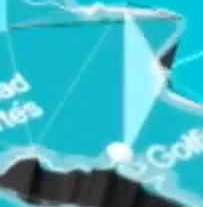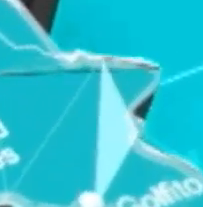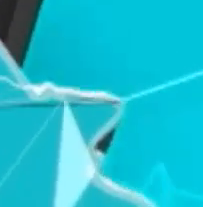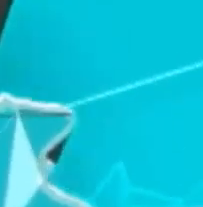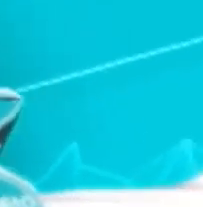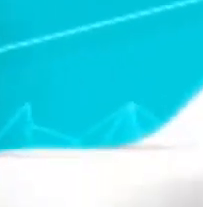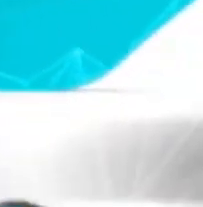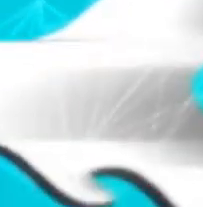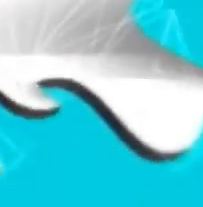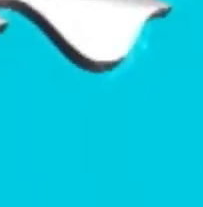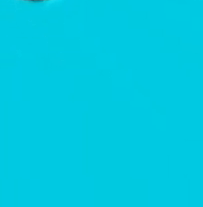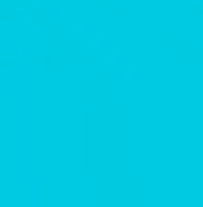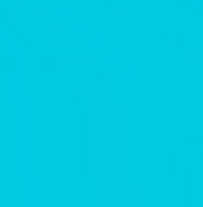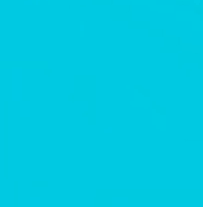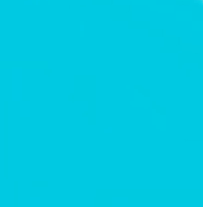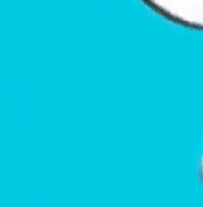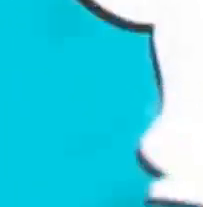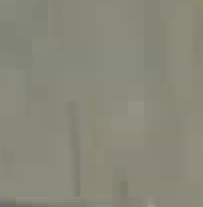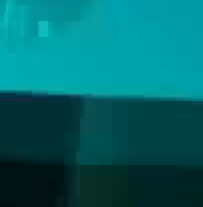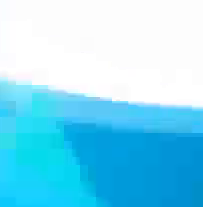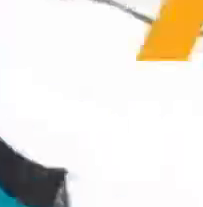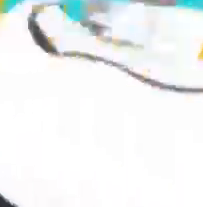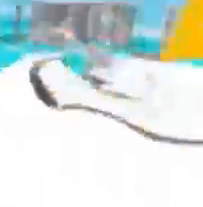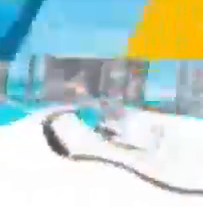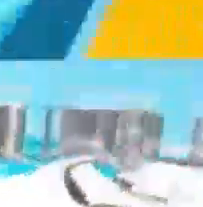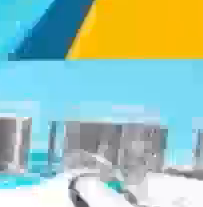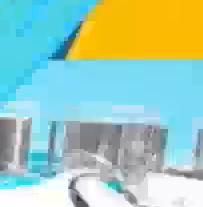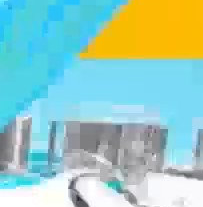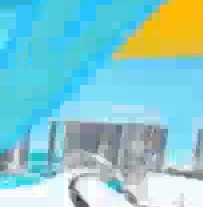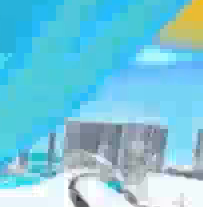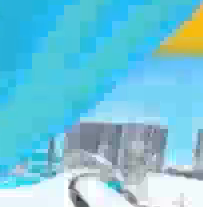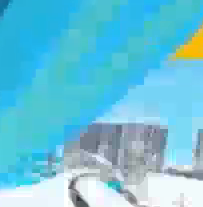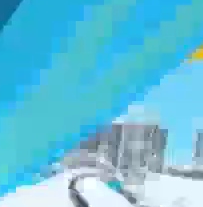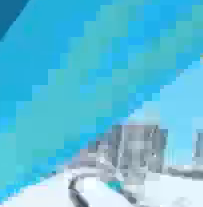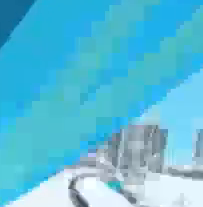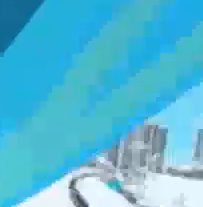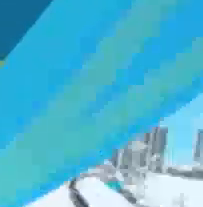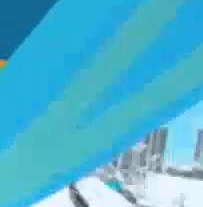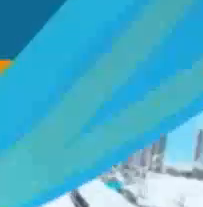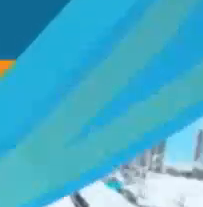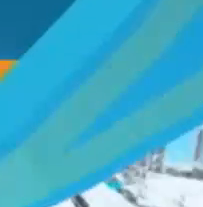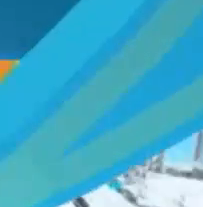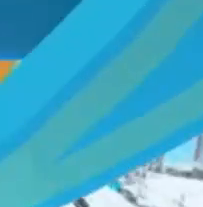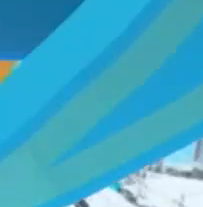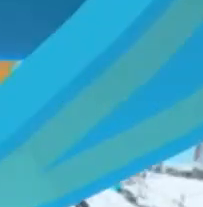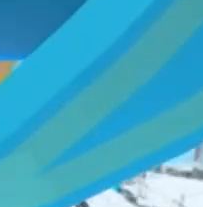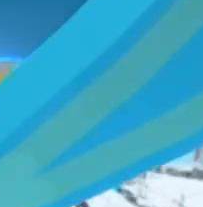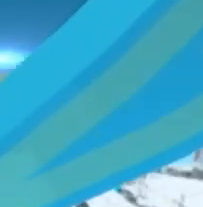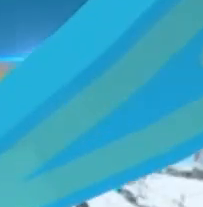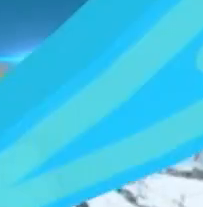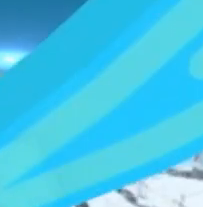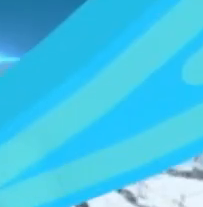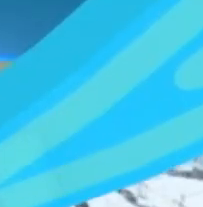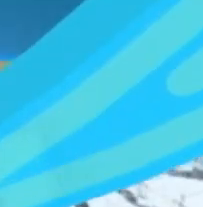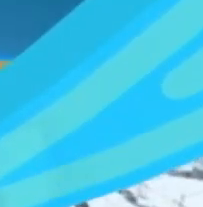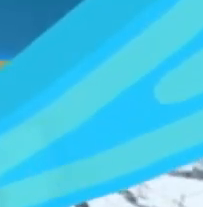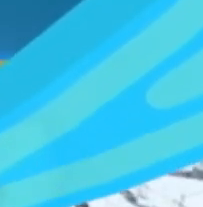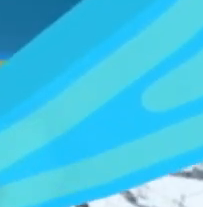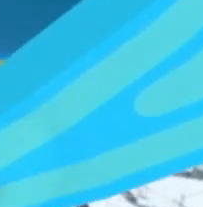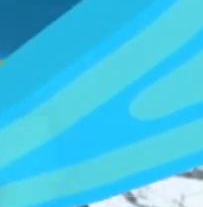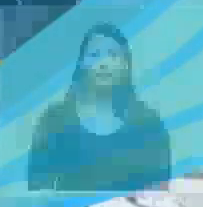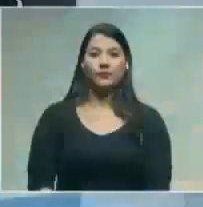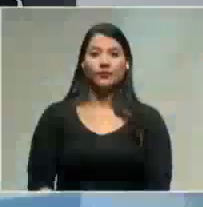La sección de cámaras viales fue presentada por CONAVI, conservando, mejorando y construyendo la red vial nacional.